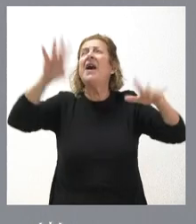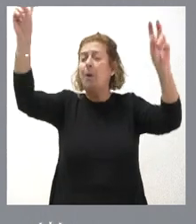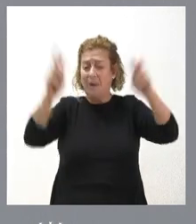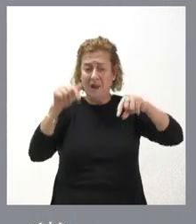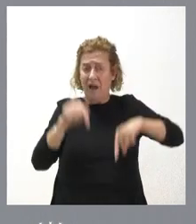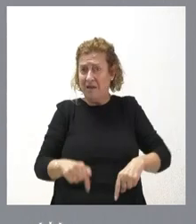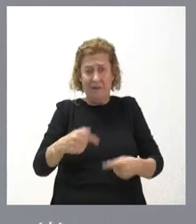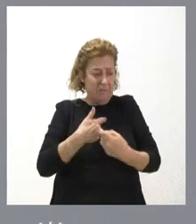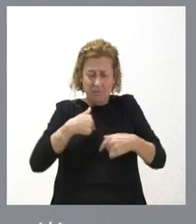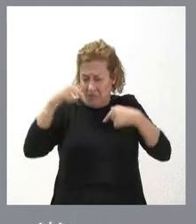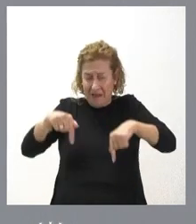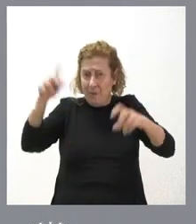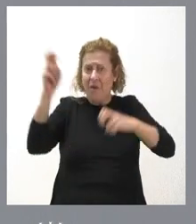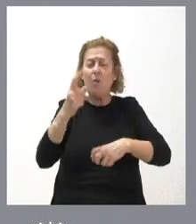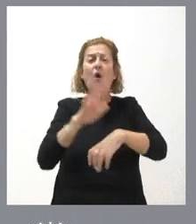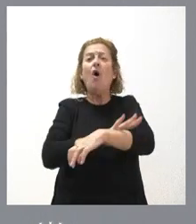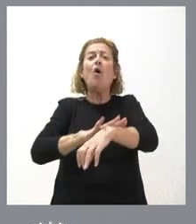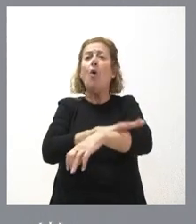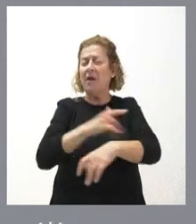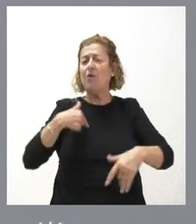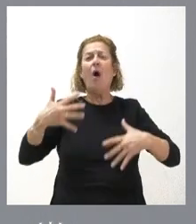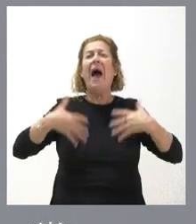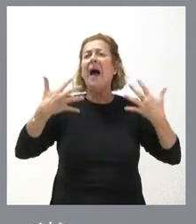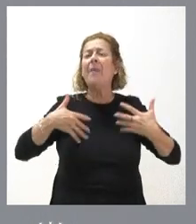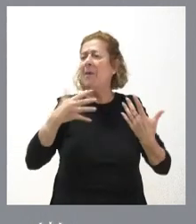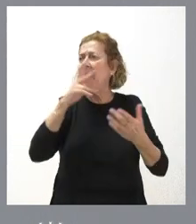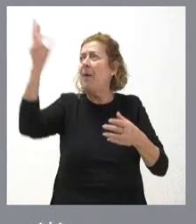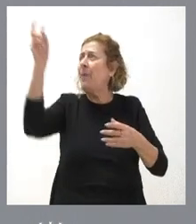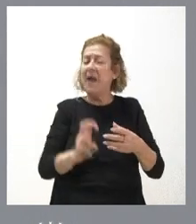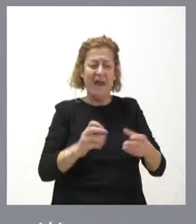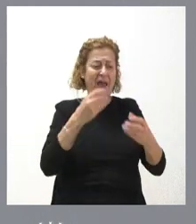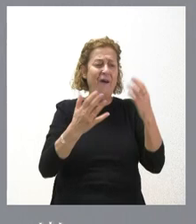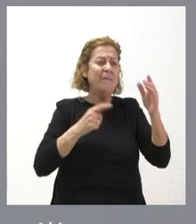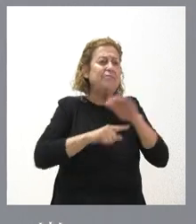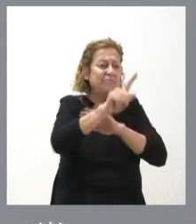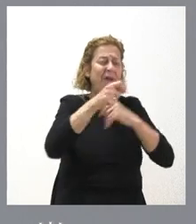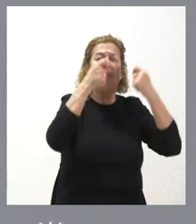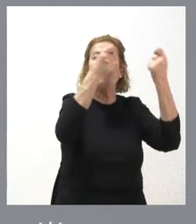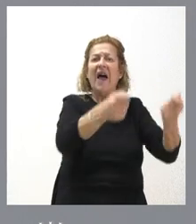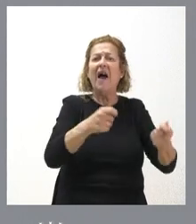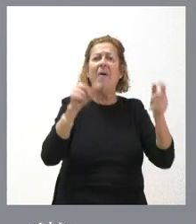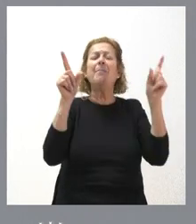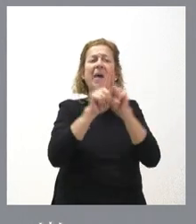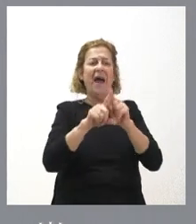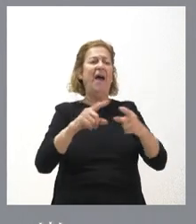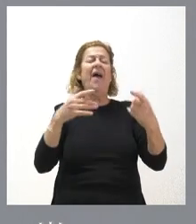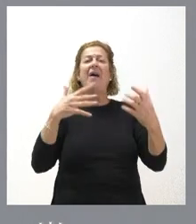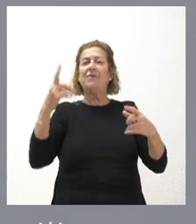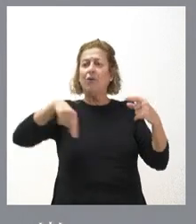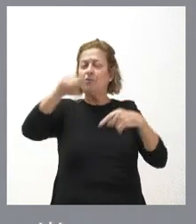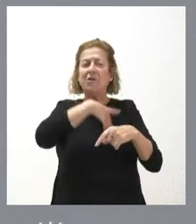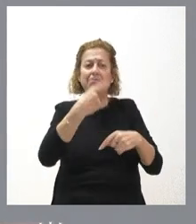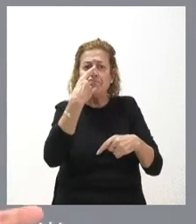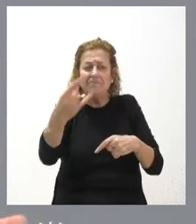Autónoma aquí tendrán Un gobierno a hacia las inversiones Un gobierno que favorezca un clima para la atracción de iniciativas